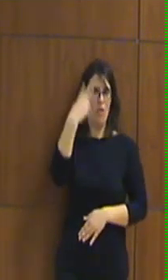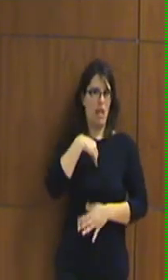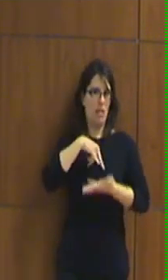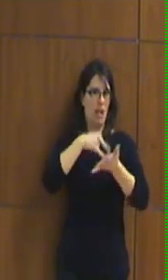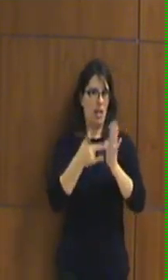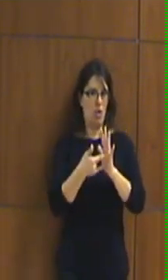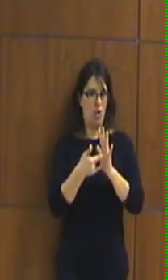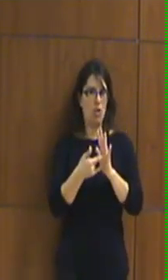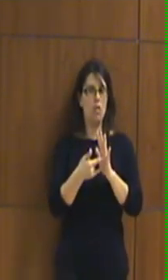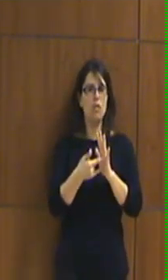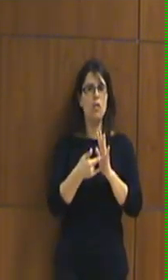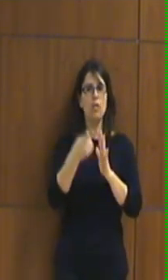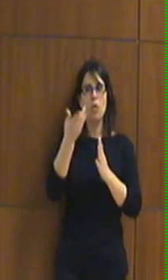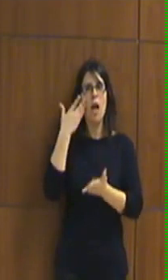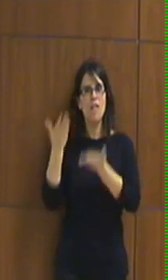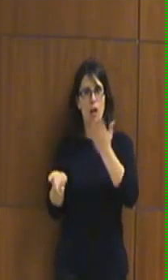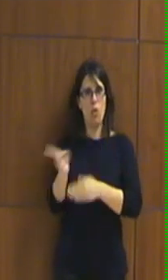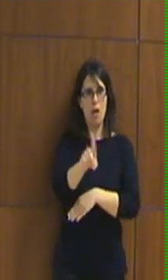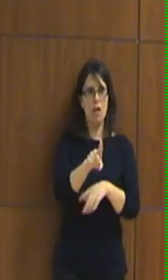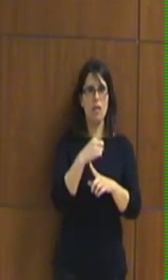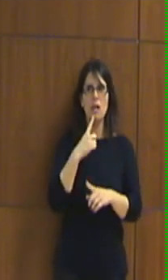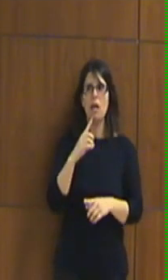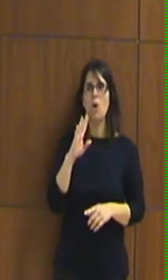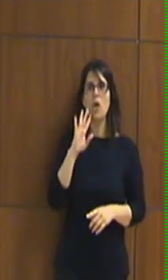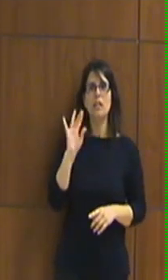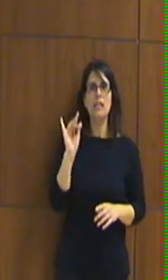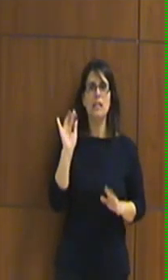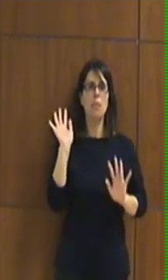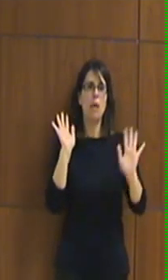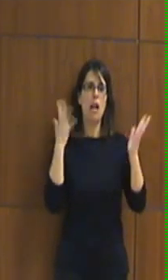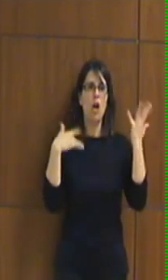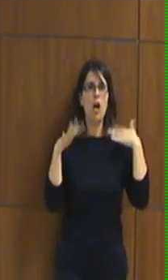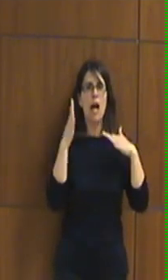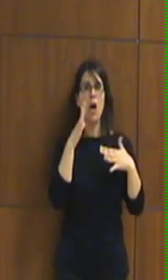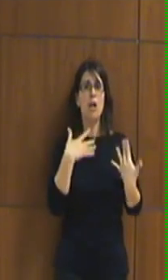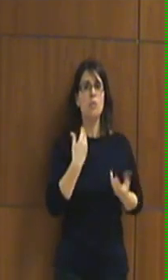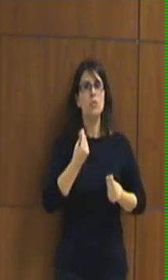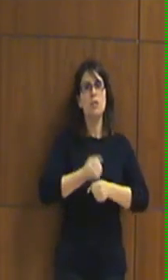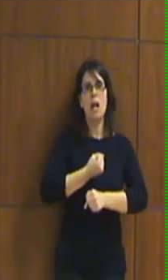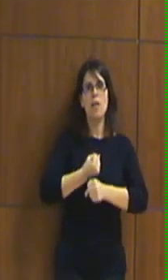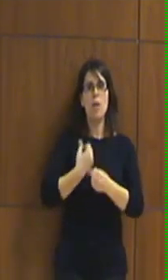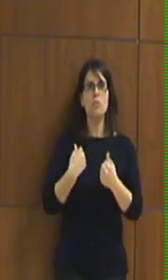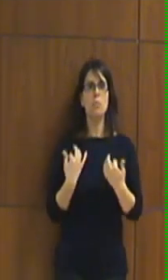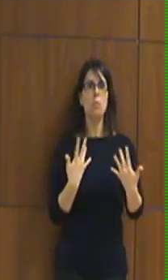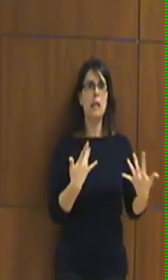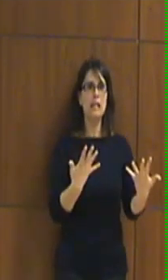que, bueno, sí, pero es que ahora mismo tenemos mucho trabajo, vamos con mucha prisa.